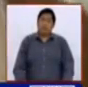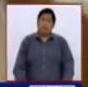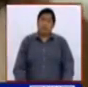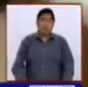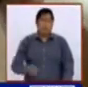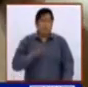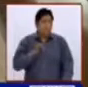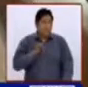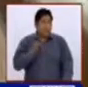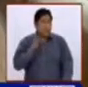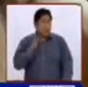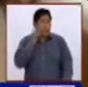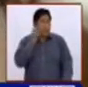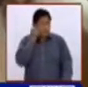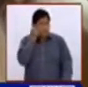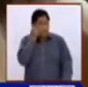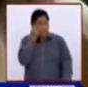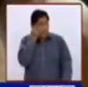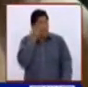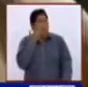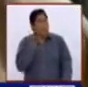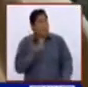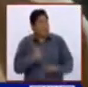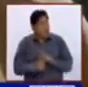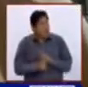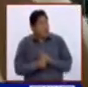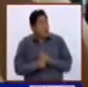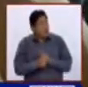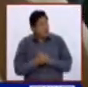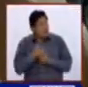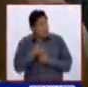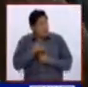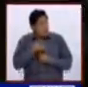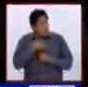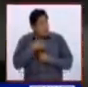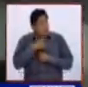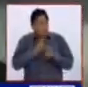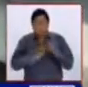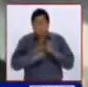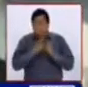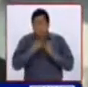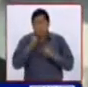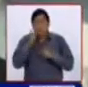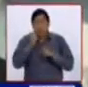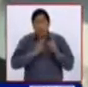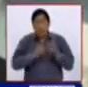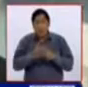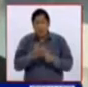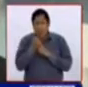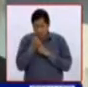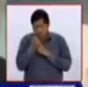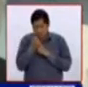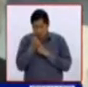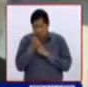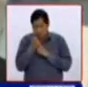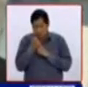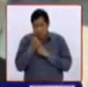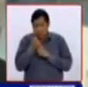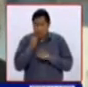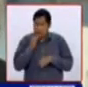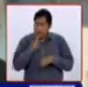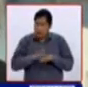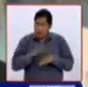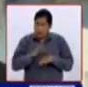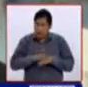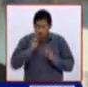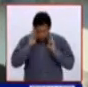Yo sé que ha pasado algo en cuanto al peligro. ¿O está atravesando algo? Sabemos que alguien la está reteniendo, ¿no? Y quiero